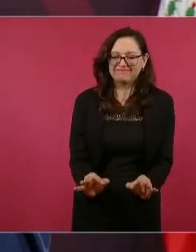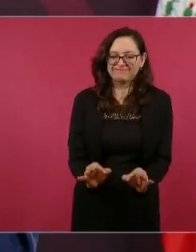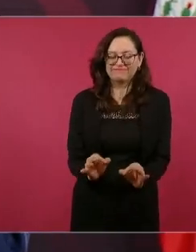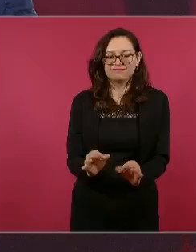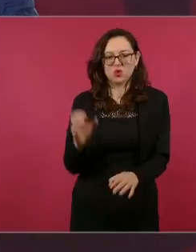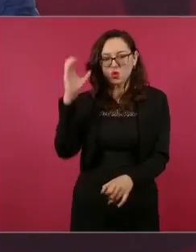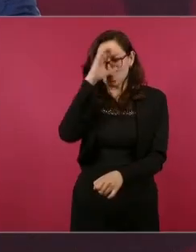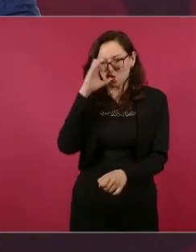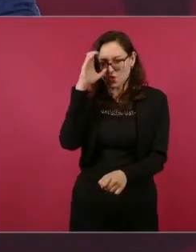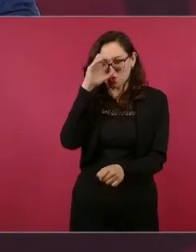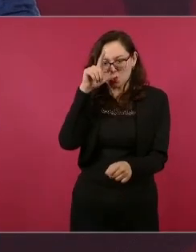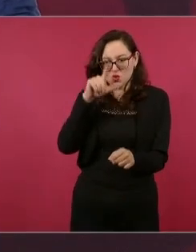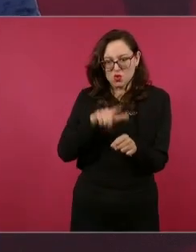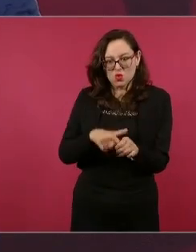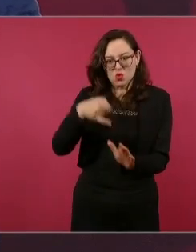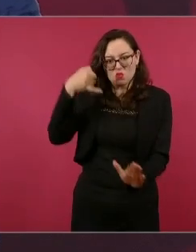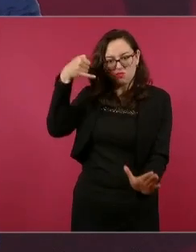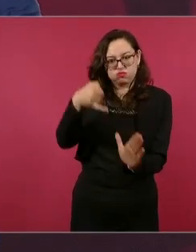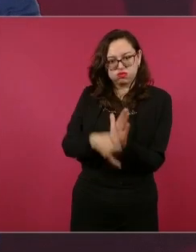el cultural.